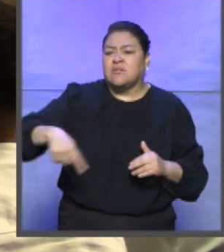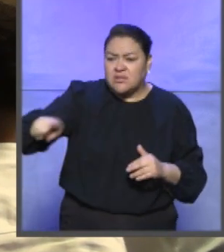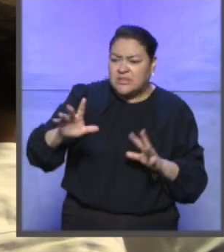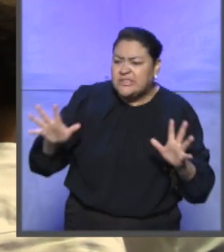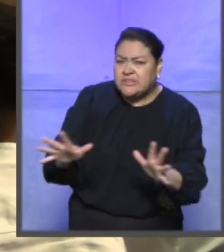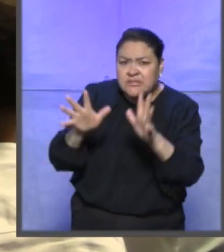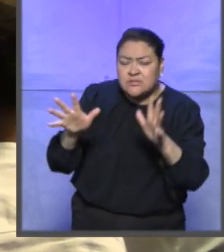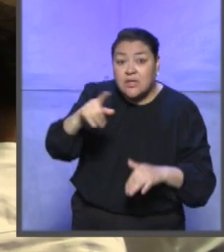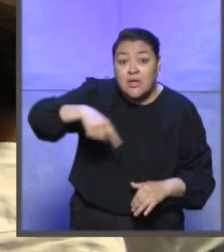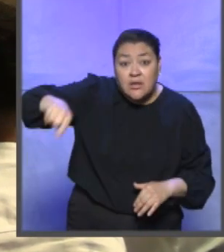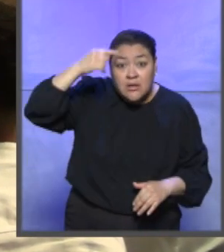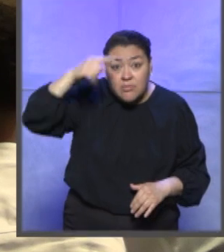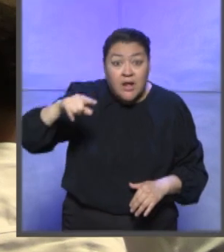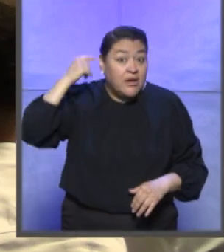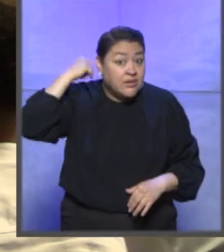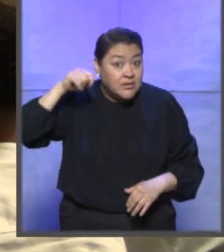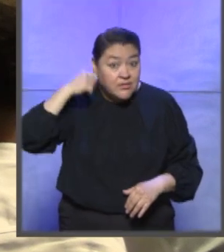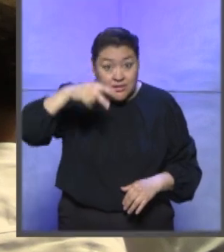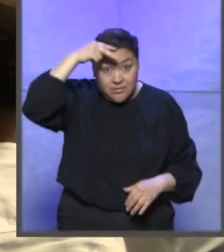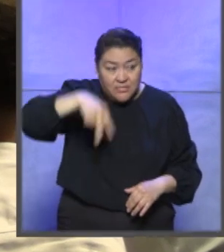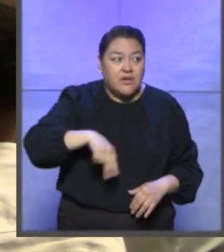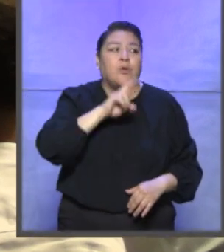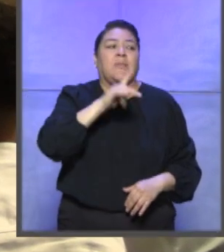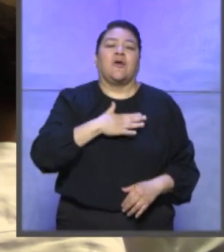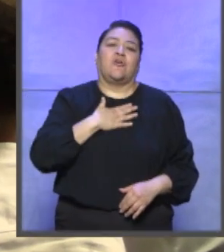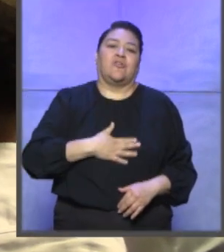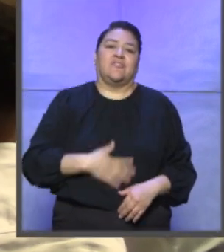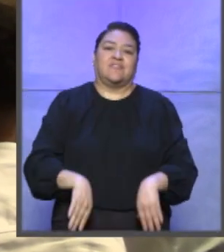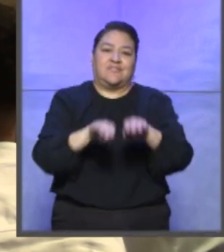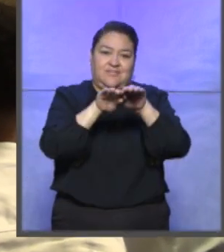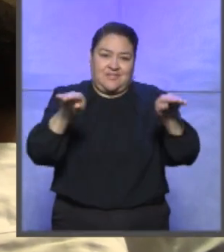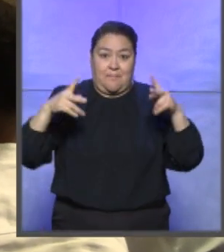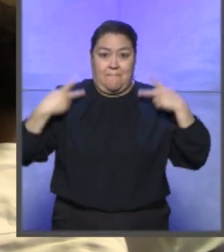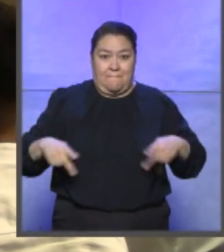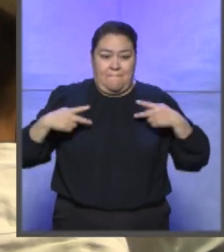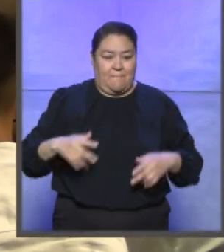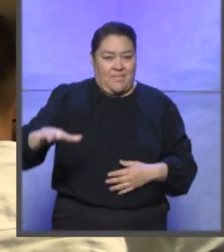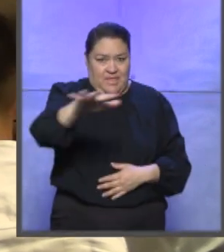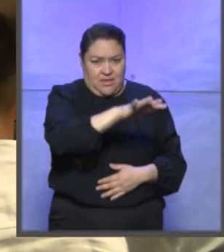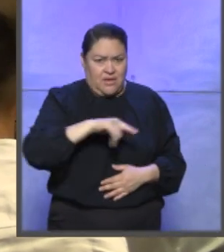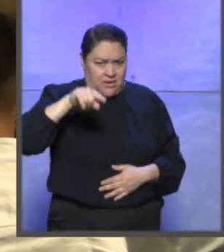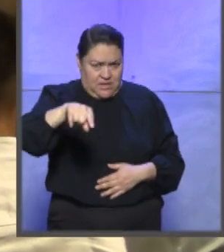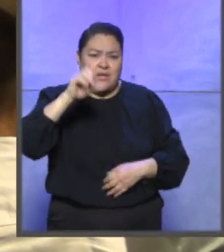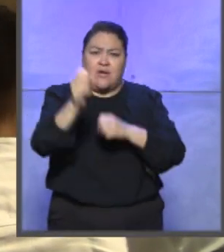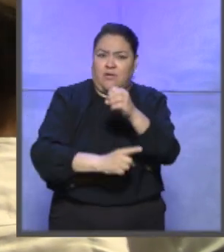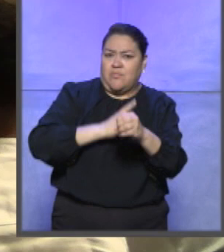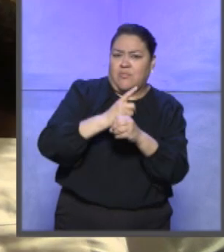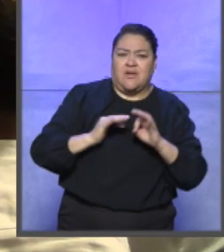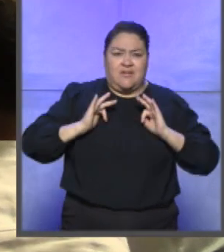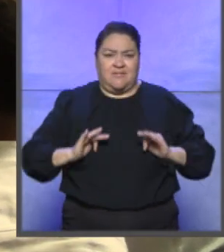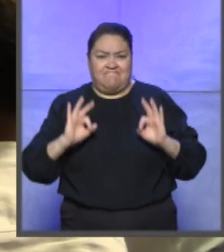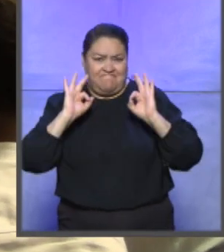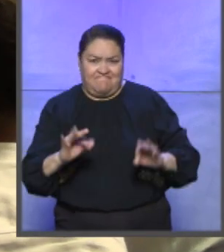un pilar esencial para construir un Tabasco y un México más equitativo. donde todas y todos tengamos las mismas oportunidades